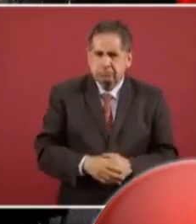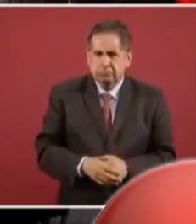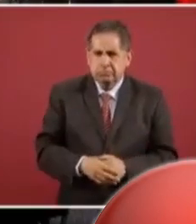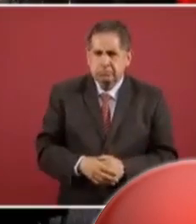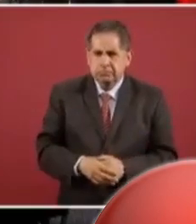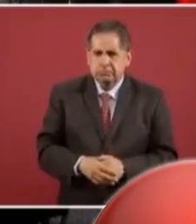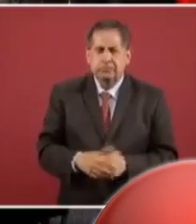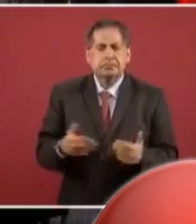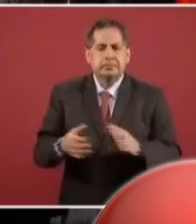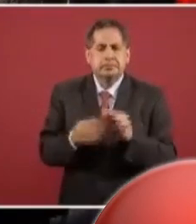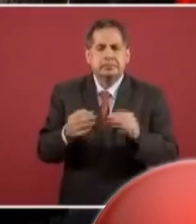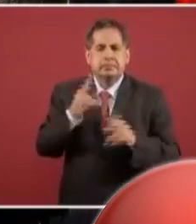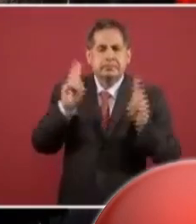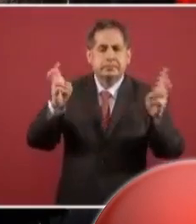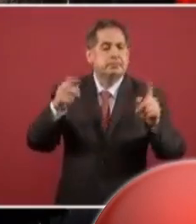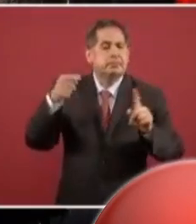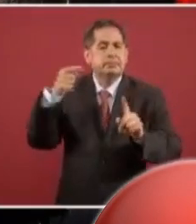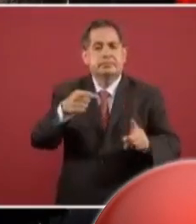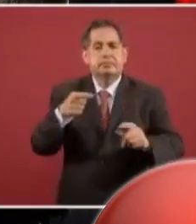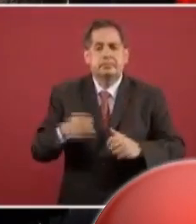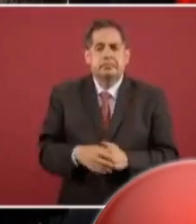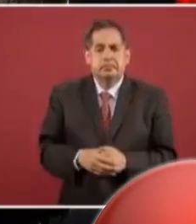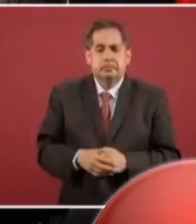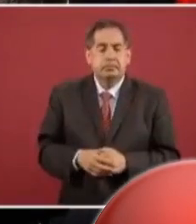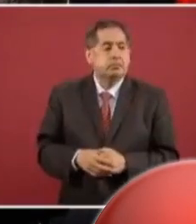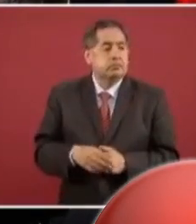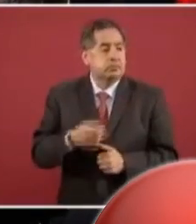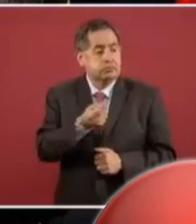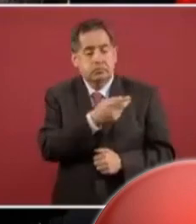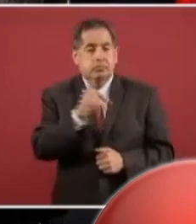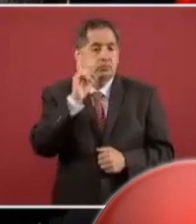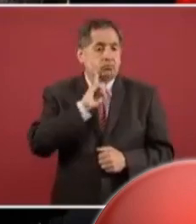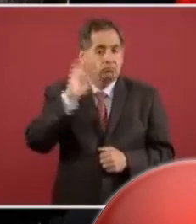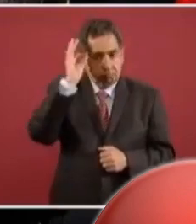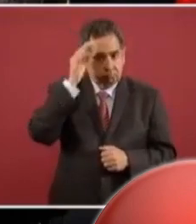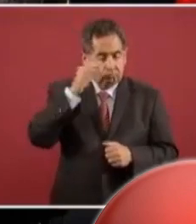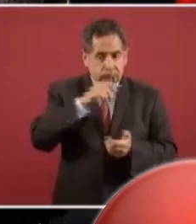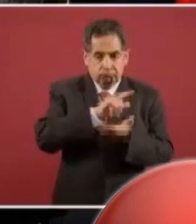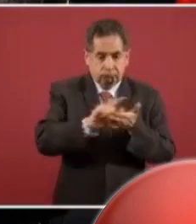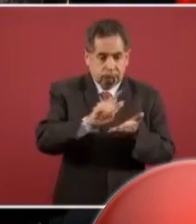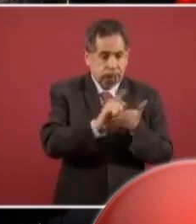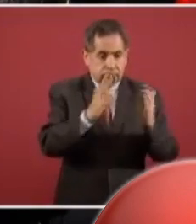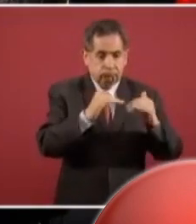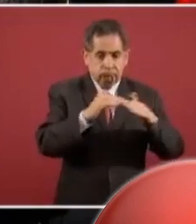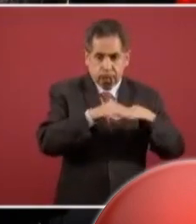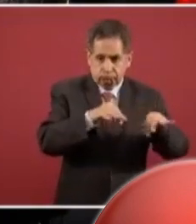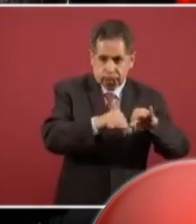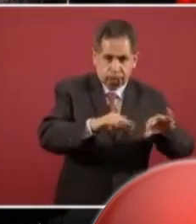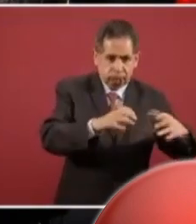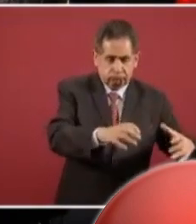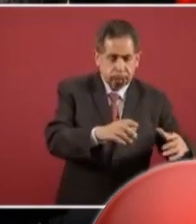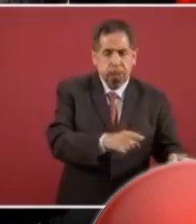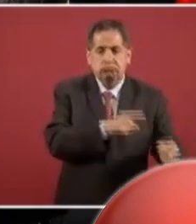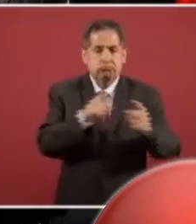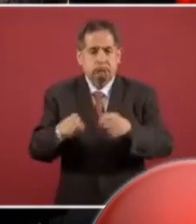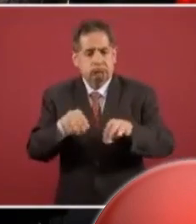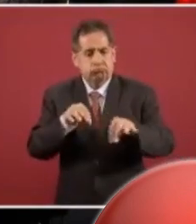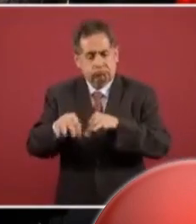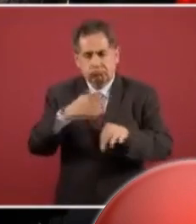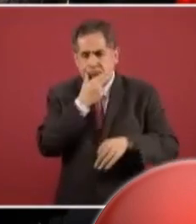Perdón, el tema es sobre las trabajadoras sociales y trabajadoras domésticas y trabajadores